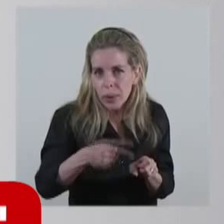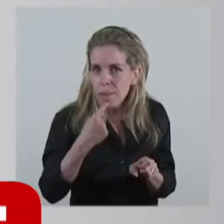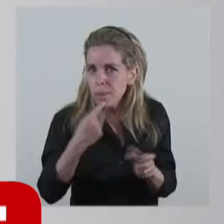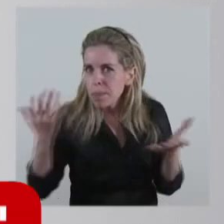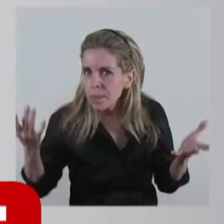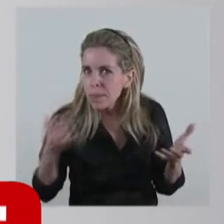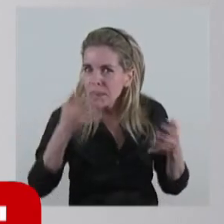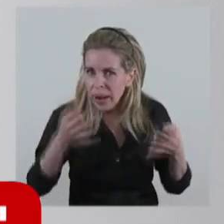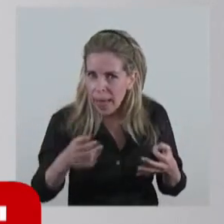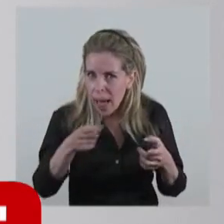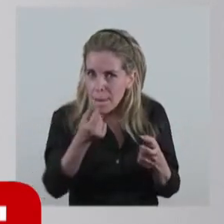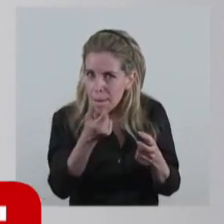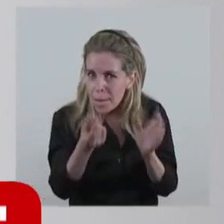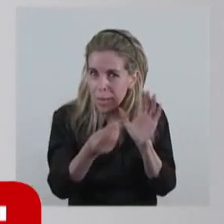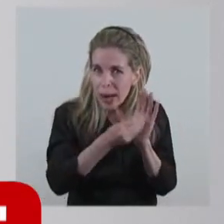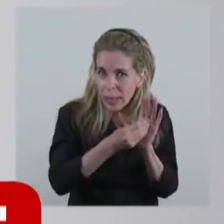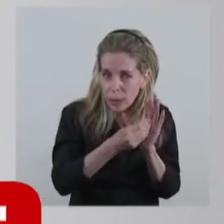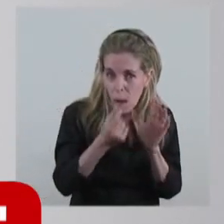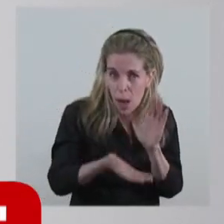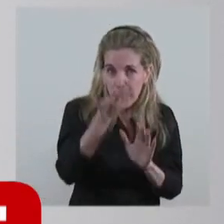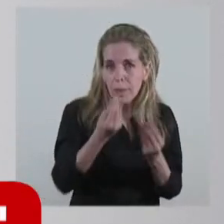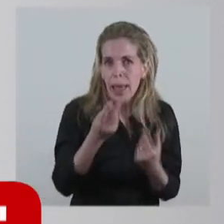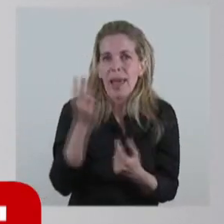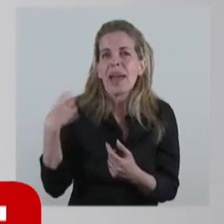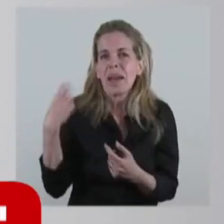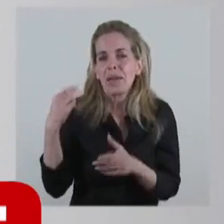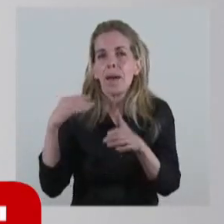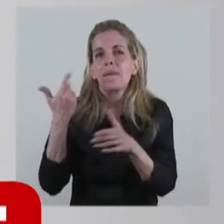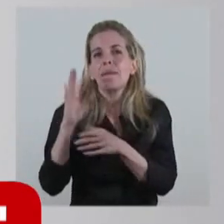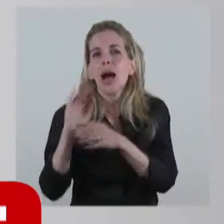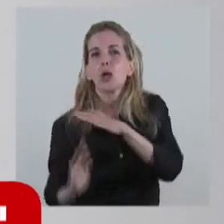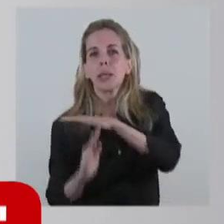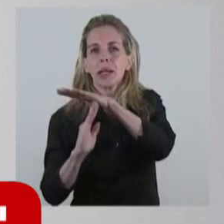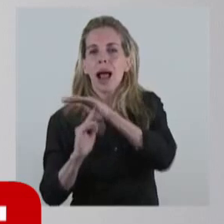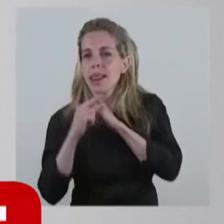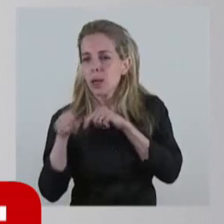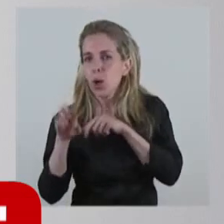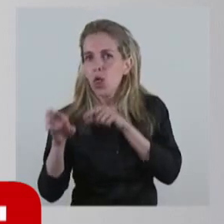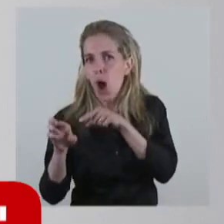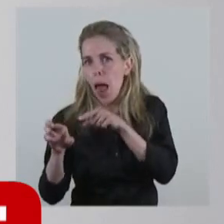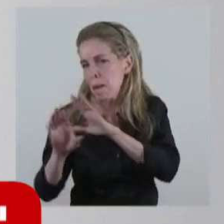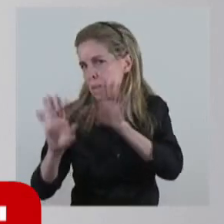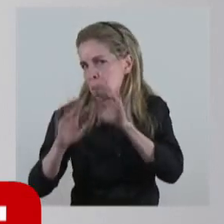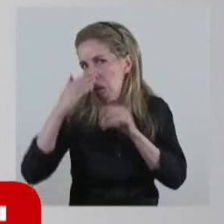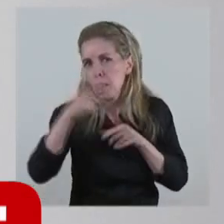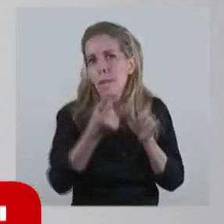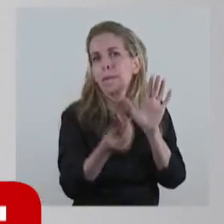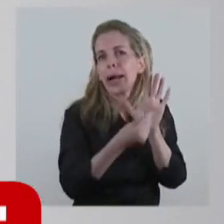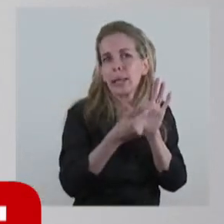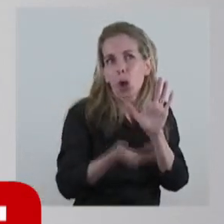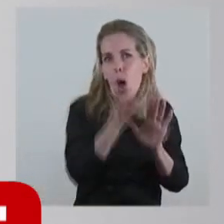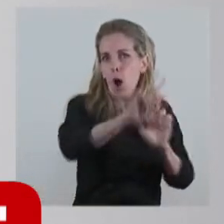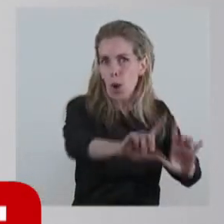precios? Porque el jefe del Banco Central dijo que esto que había ocurrido con el dólar no iba a influenciar en los precios. Sin embargo,